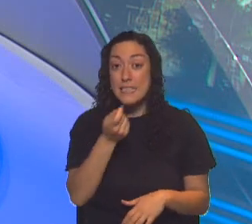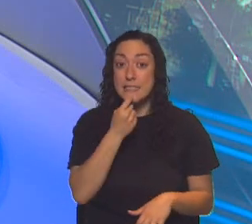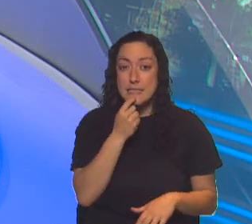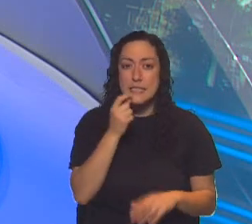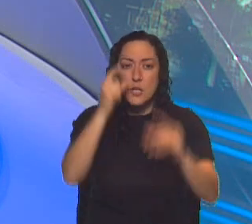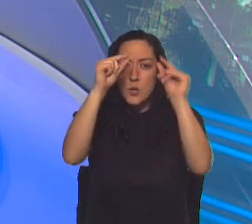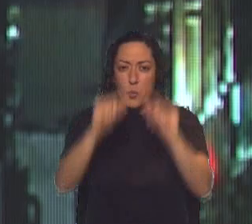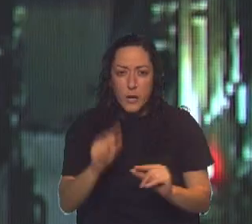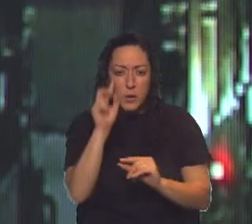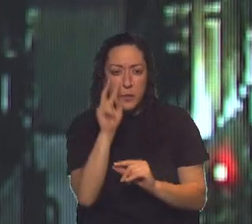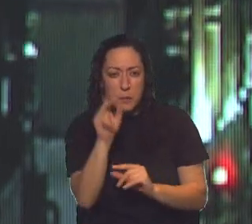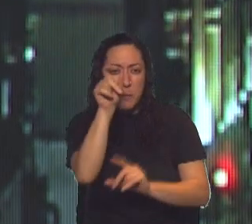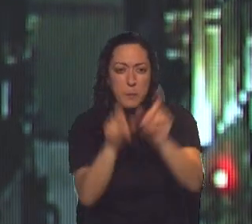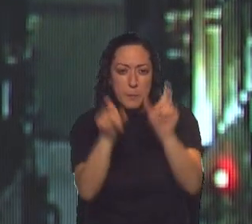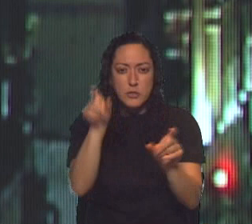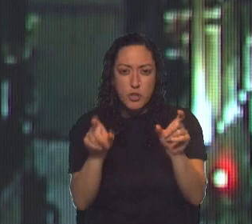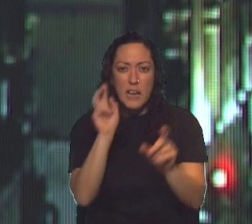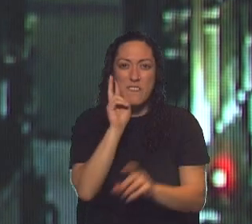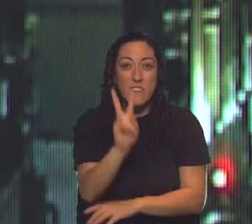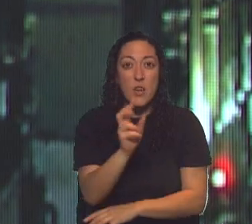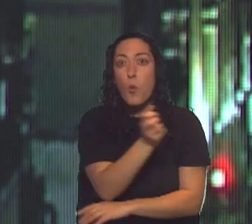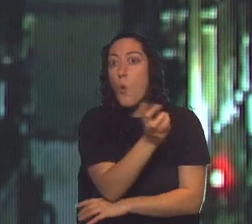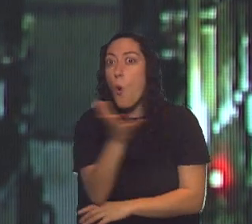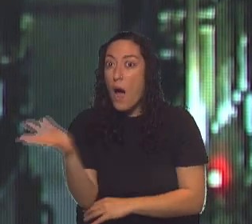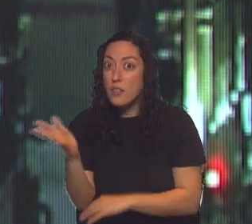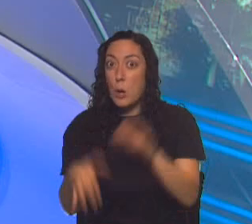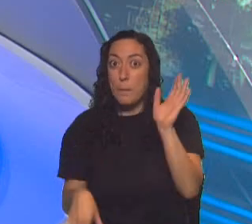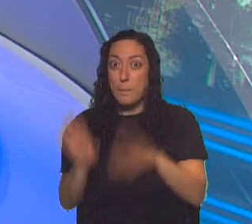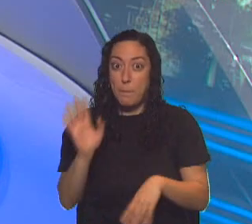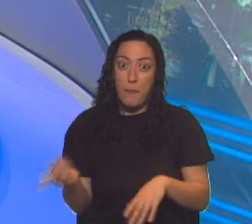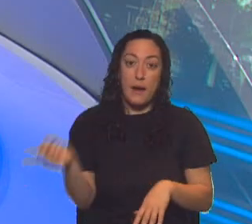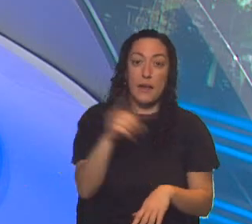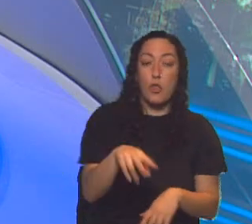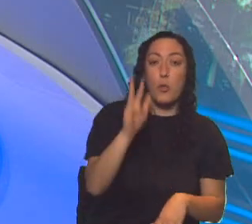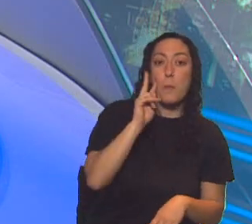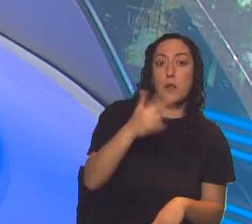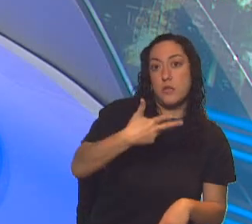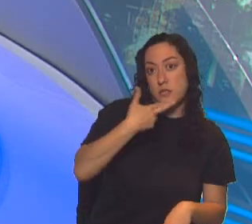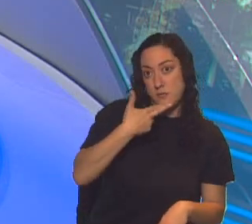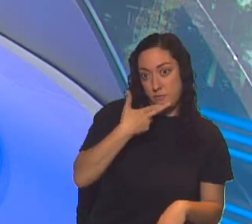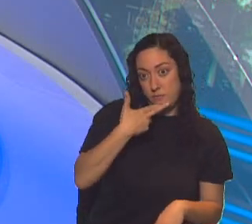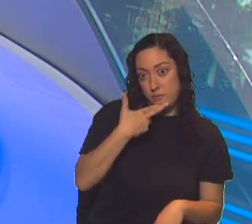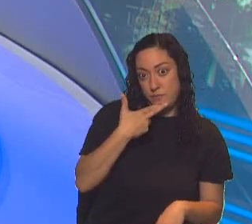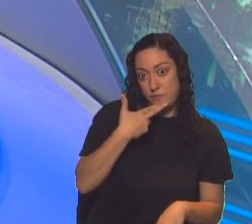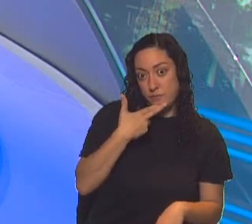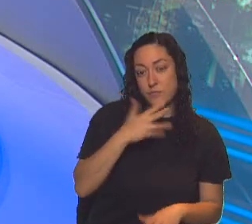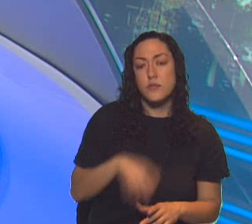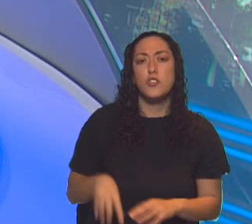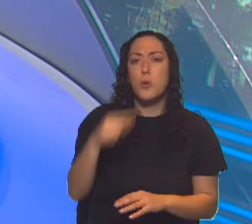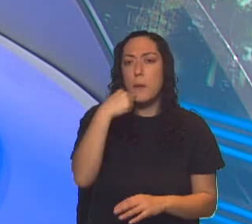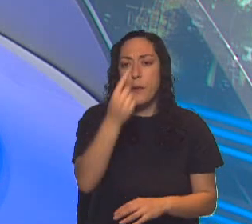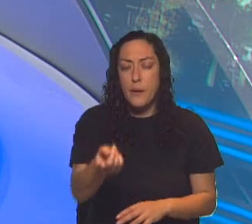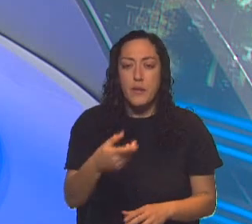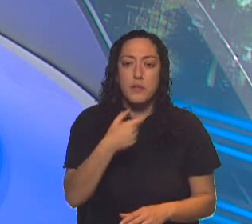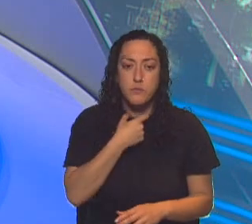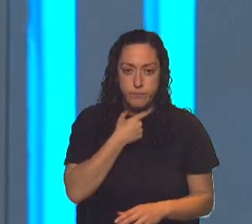cifras de la cantidad de personas que lo vieron que lo siguieron No mucho más que el debate del 2019 tal cual no te quería preguntar Bueno